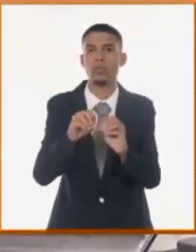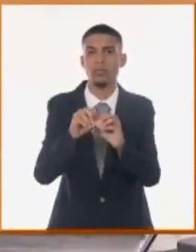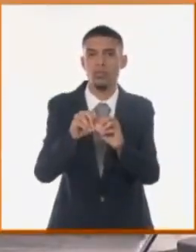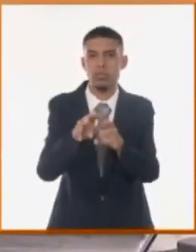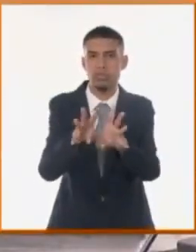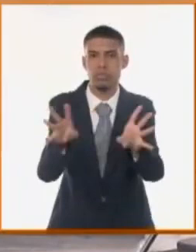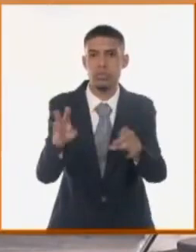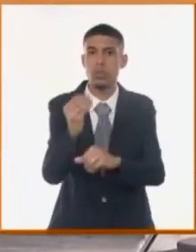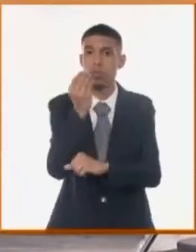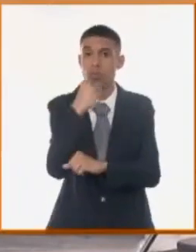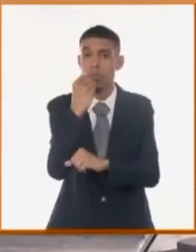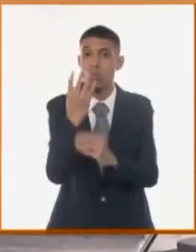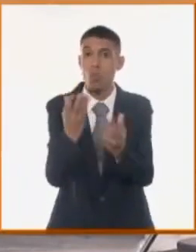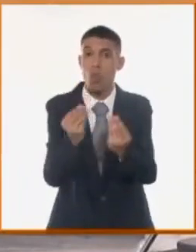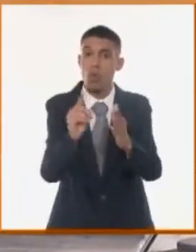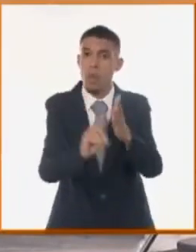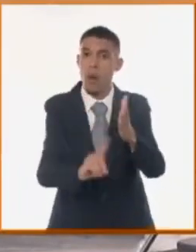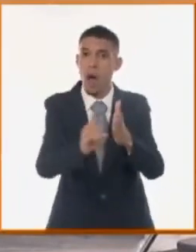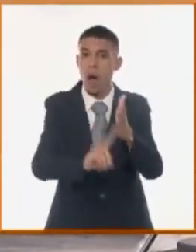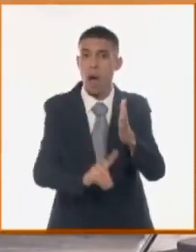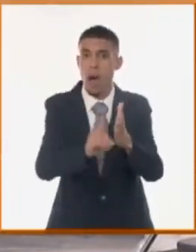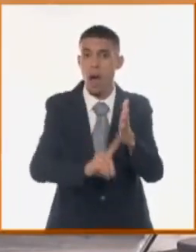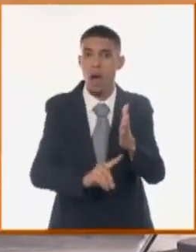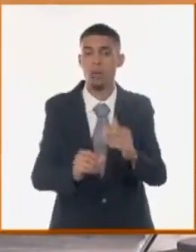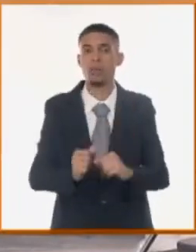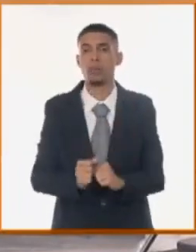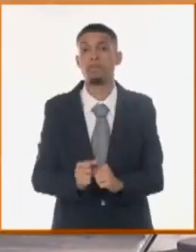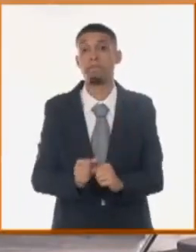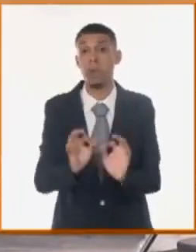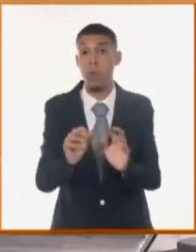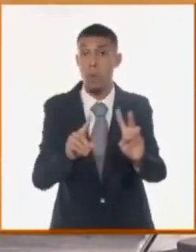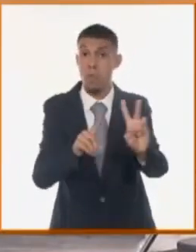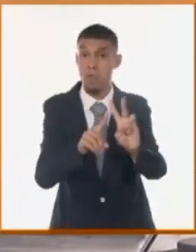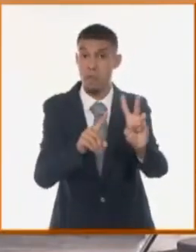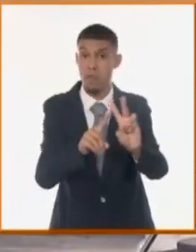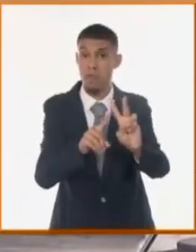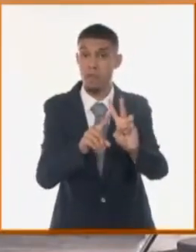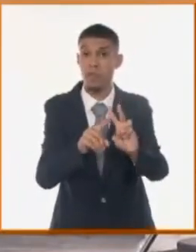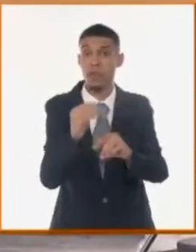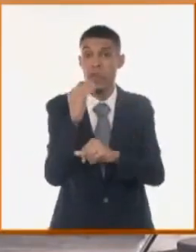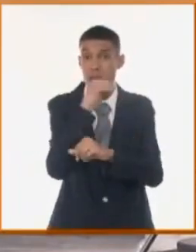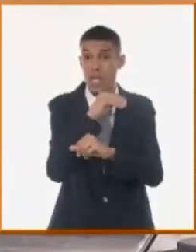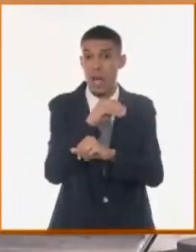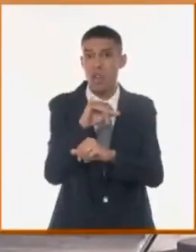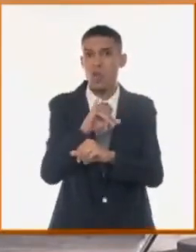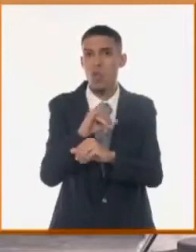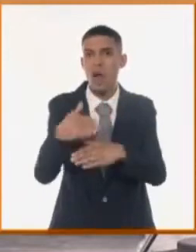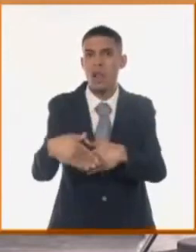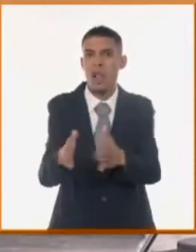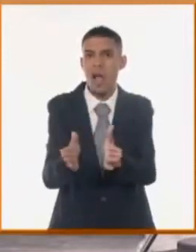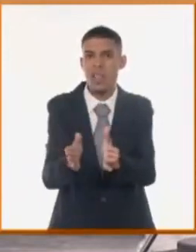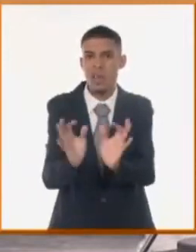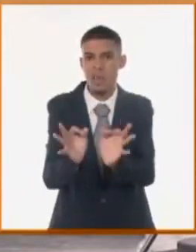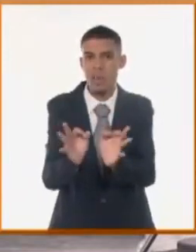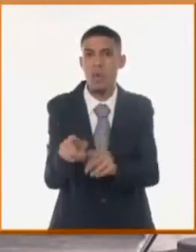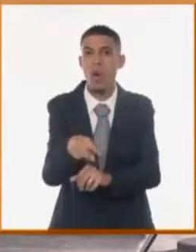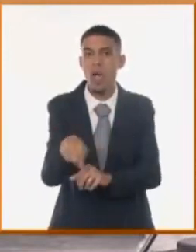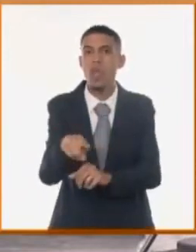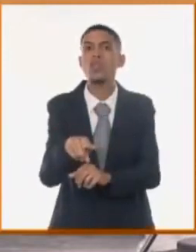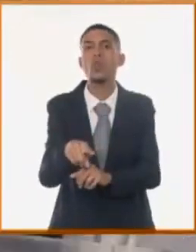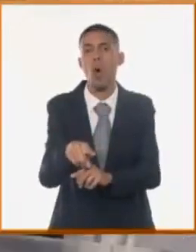una buena cantidad. Y la transición hacia la televisión digital disminuye en un porciento importante generando ese consumo eléctrico,